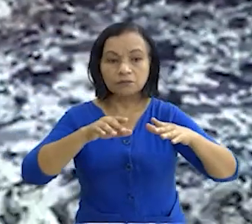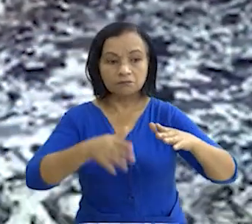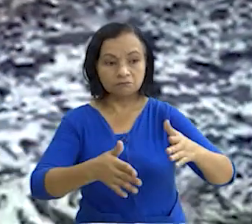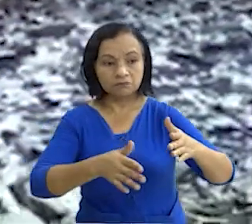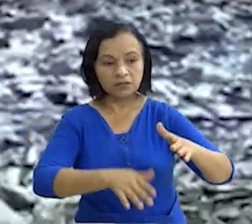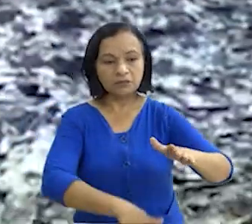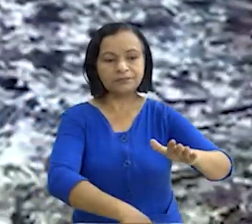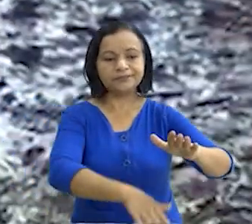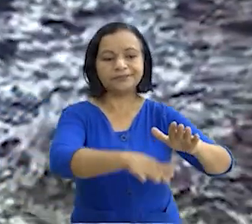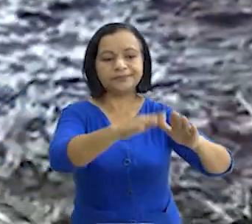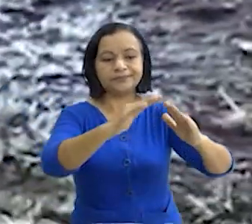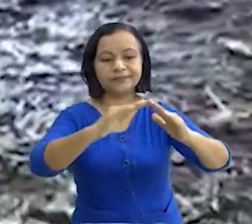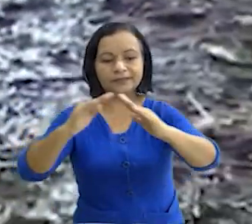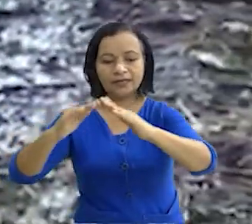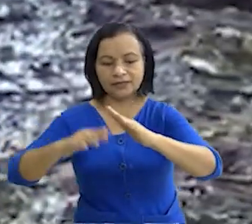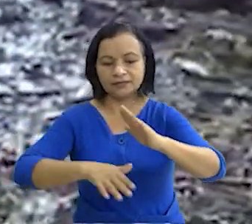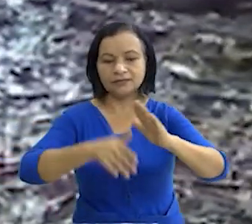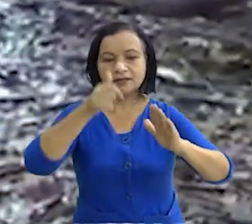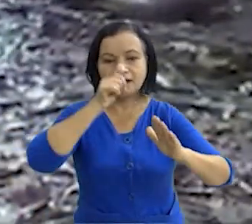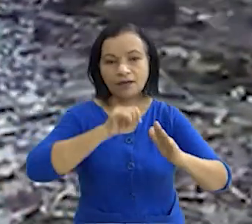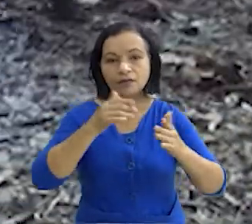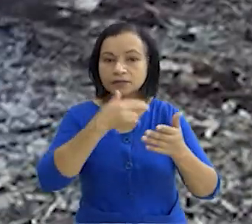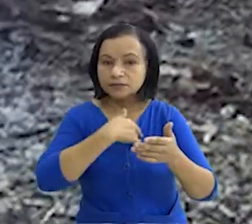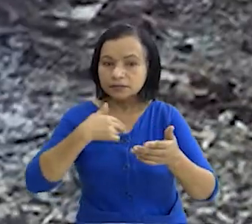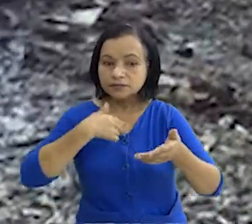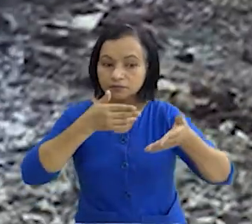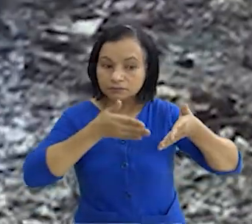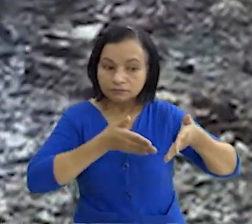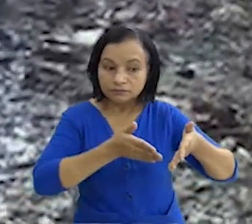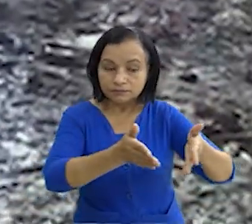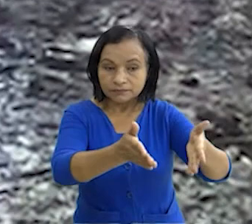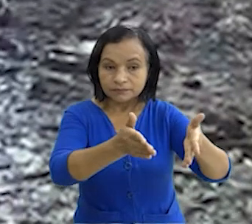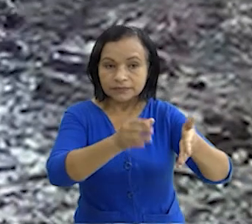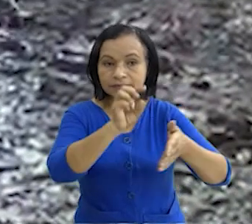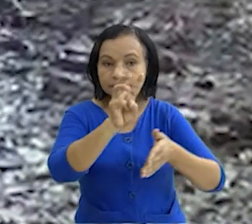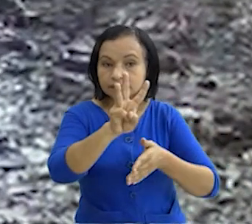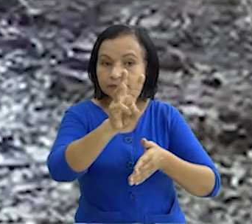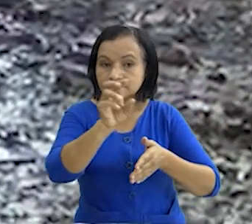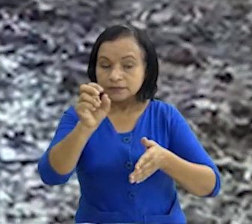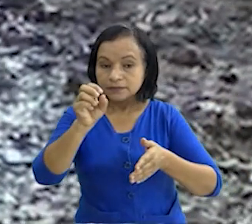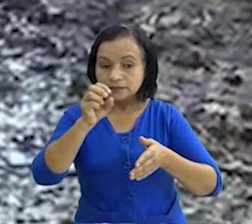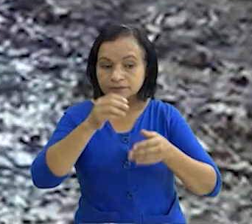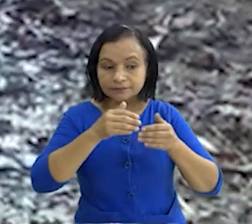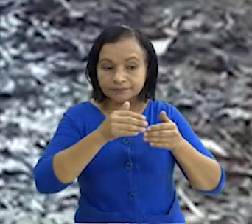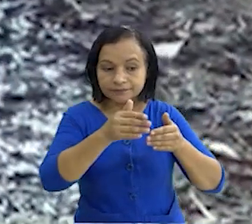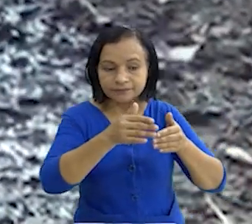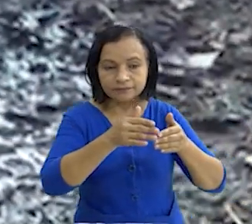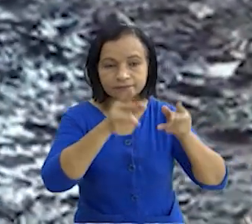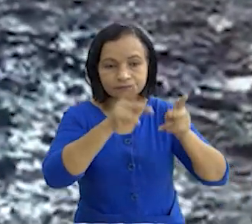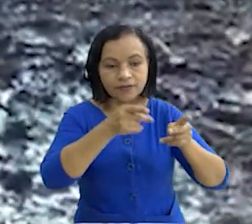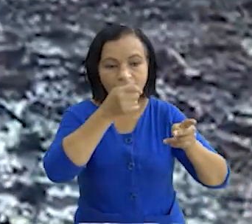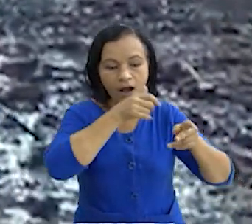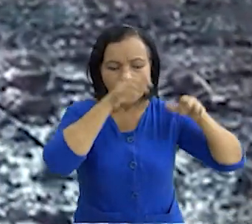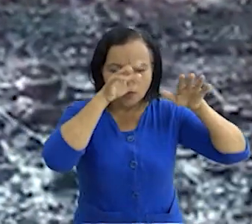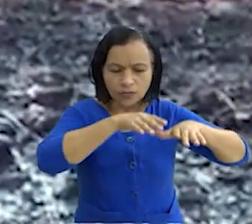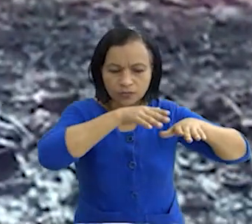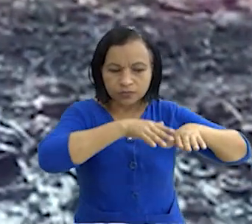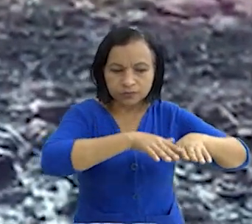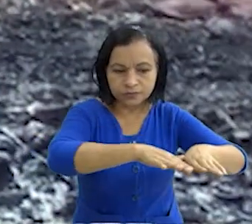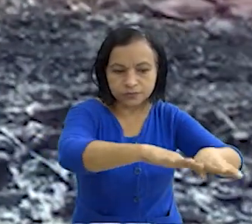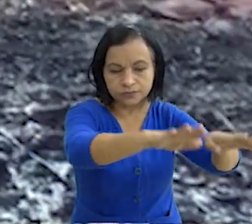se inundaba el barrio. Entonces nosotros tuvimos que hacer un cauce casi de 300 metros para poder evacuar todo el agua que caía